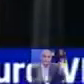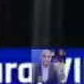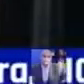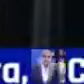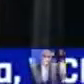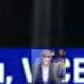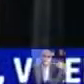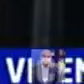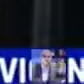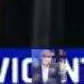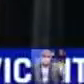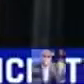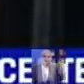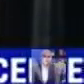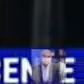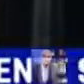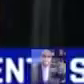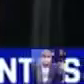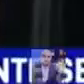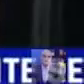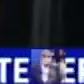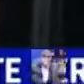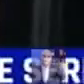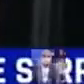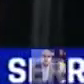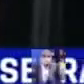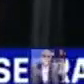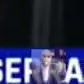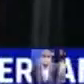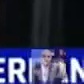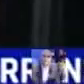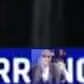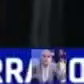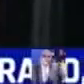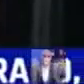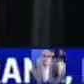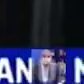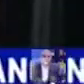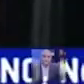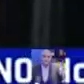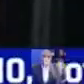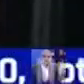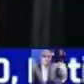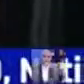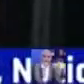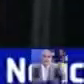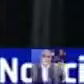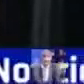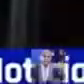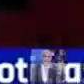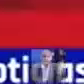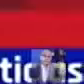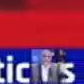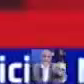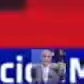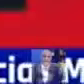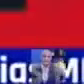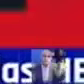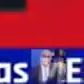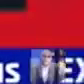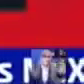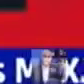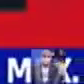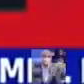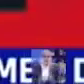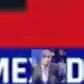tiempo, dame tu opinión. Bueno, ya nos has dado tu opinión sobre el personaje, pero de este papel que está